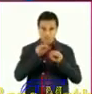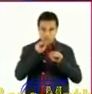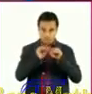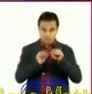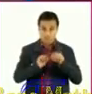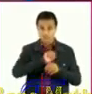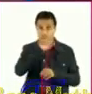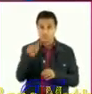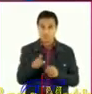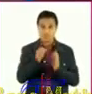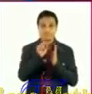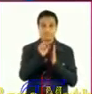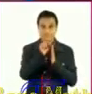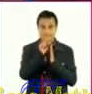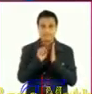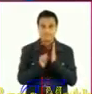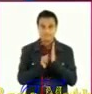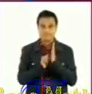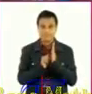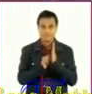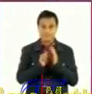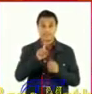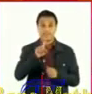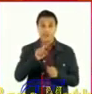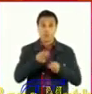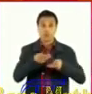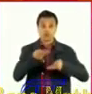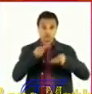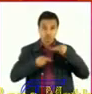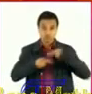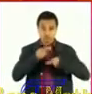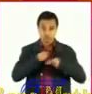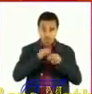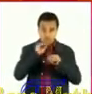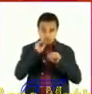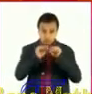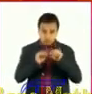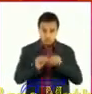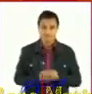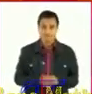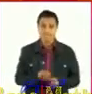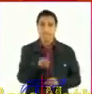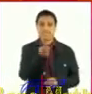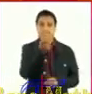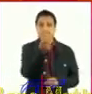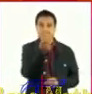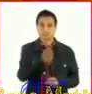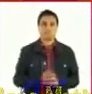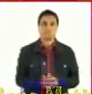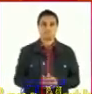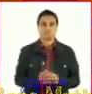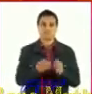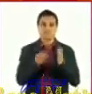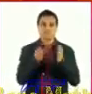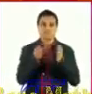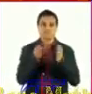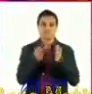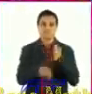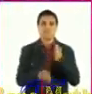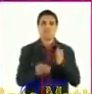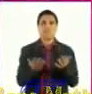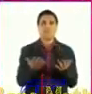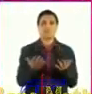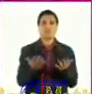instalar el sistema de retorno. Exacto, Claudia. Ahora lo que nos faltaría agregar